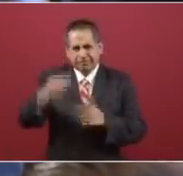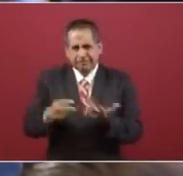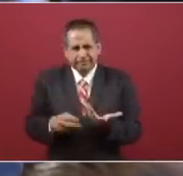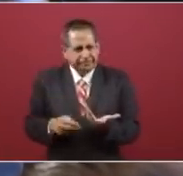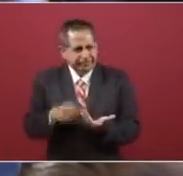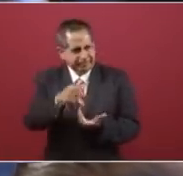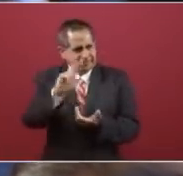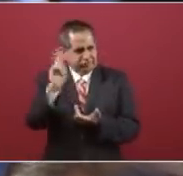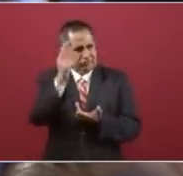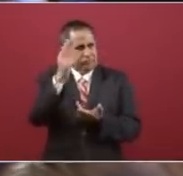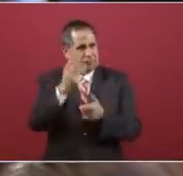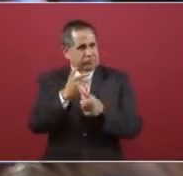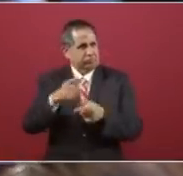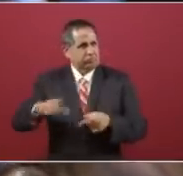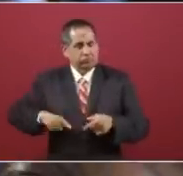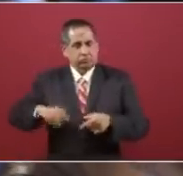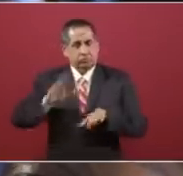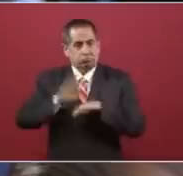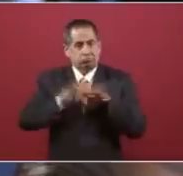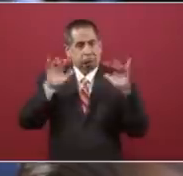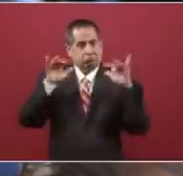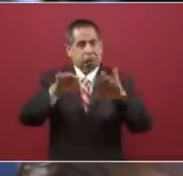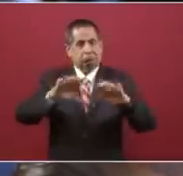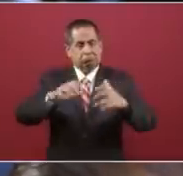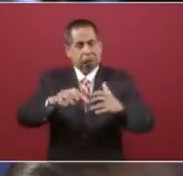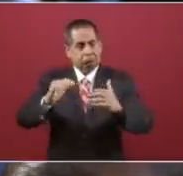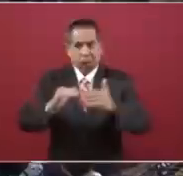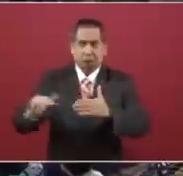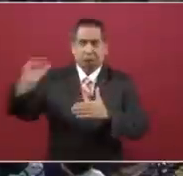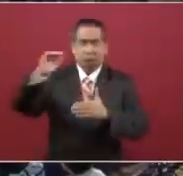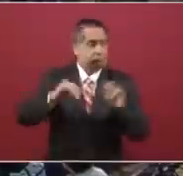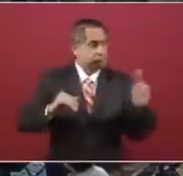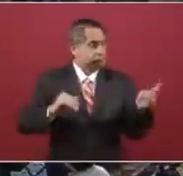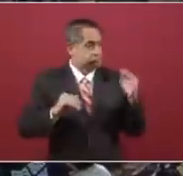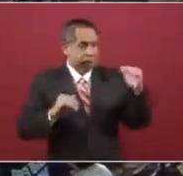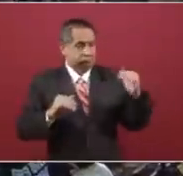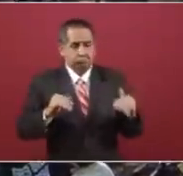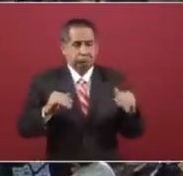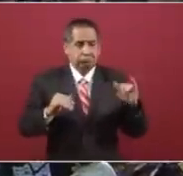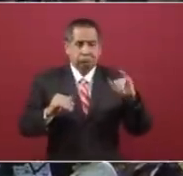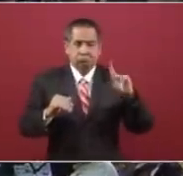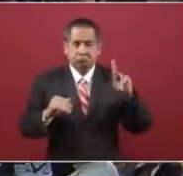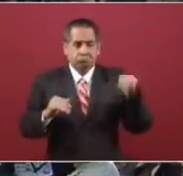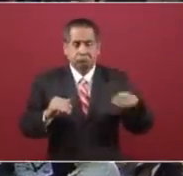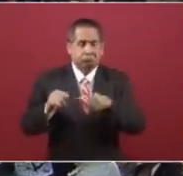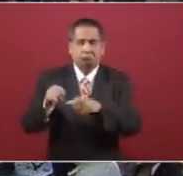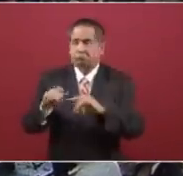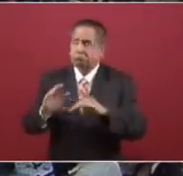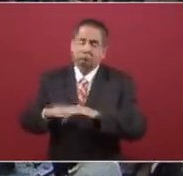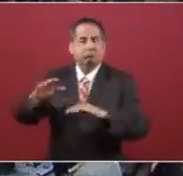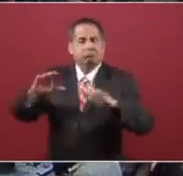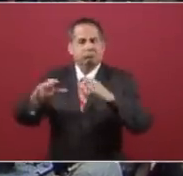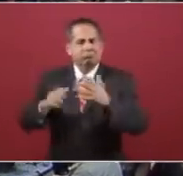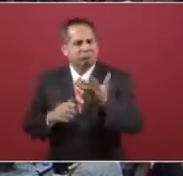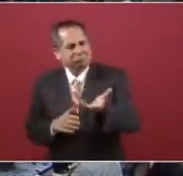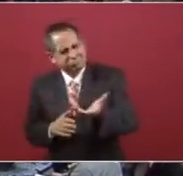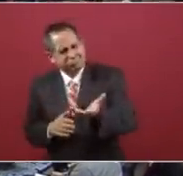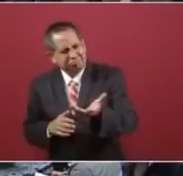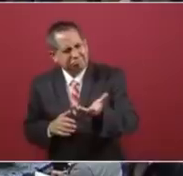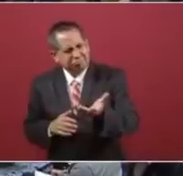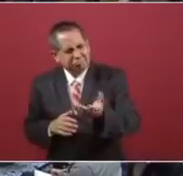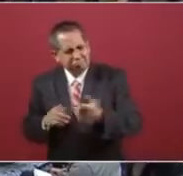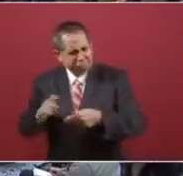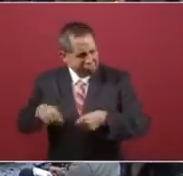universidad pública que mayor matrícula tiene incluso por encima de la UNAM y del IPN. Preguntarle, bueno, si aún así ustedes